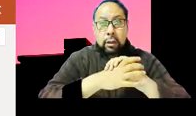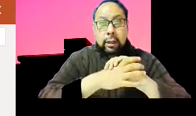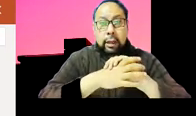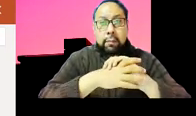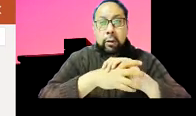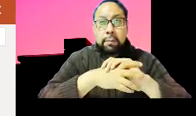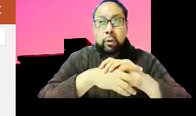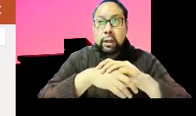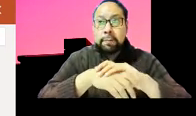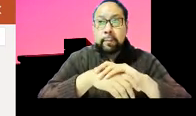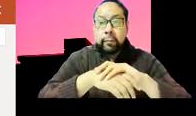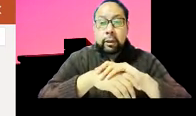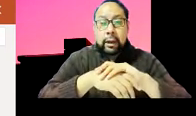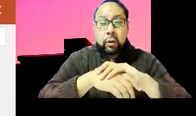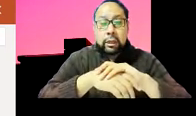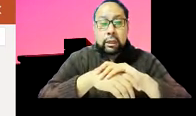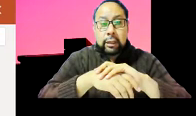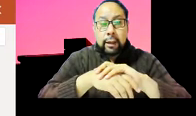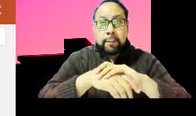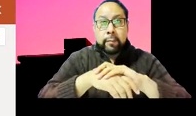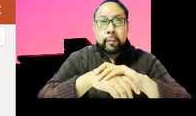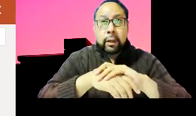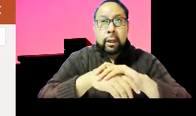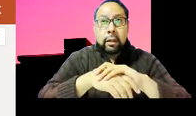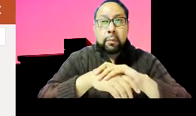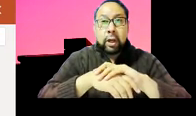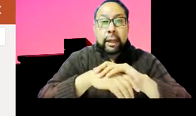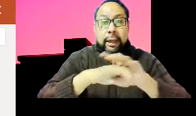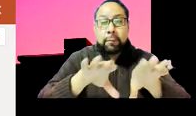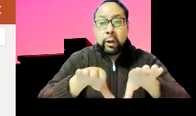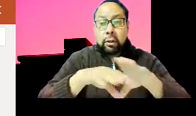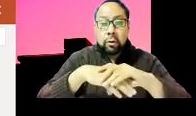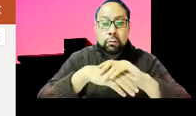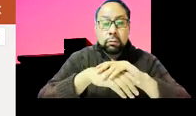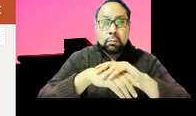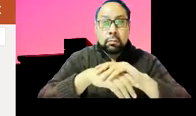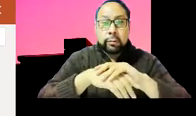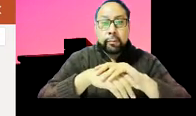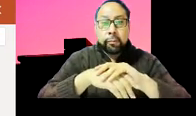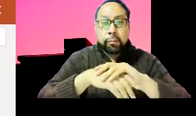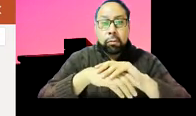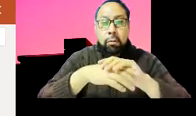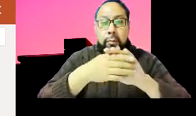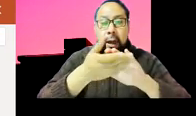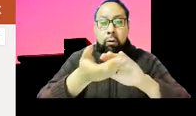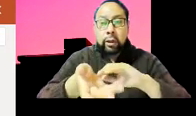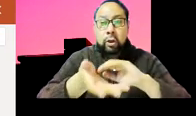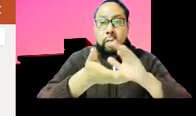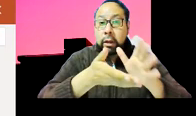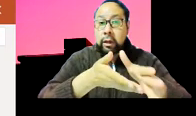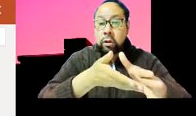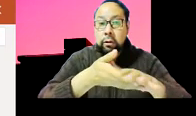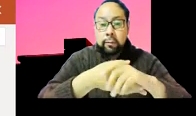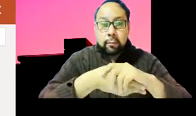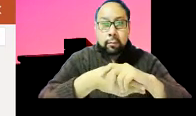hablando. Entonces, el ejemplo que puse de la noticia es, por ejemplo, esto. ¿Hay